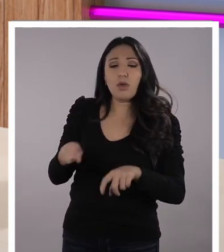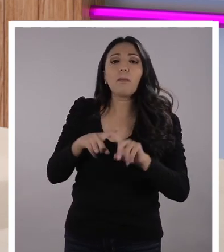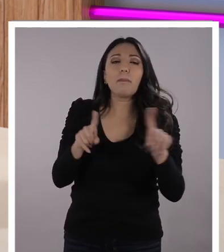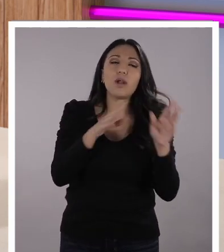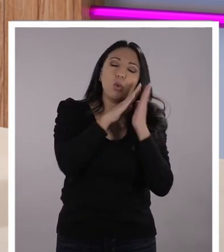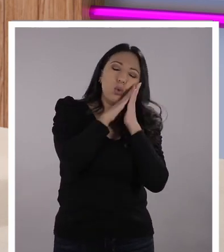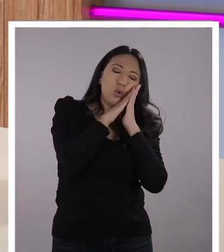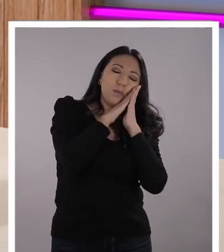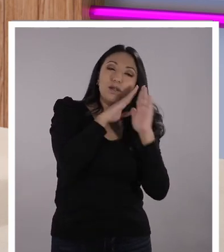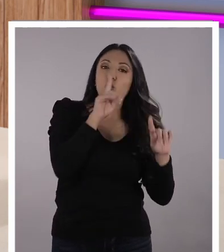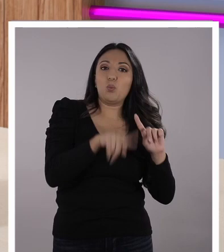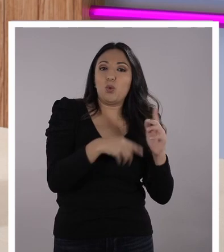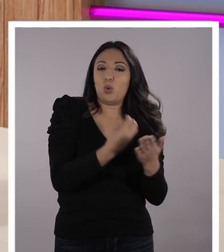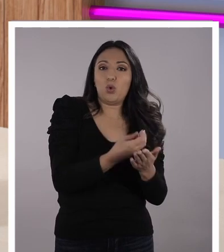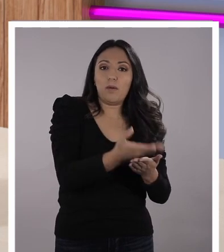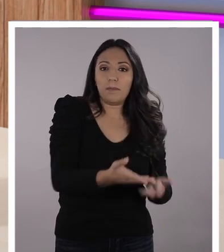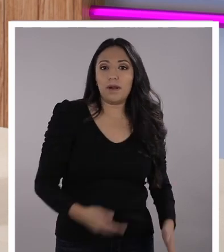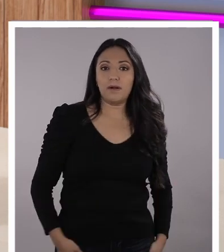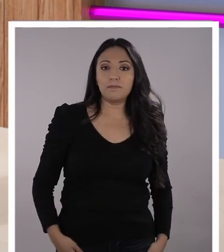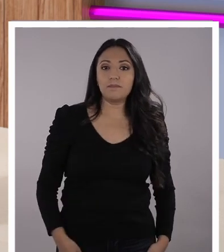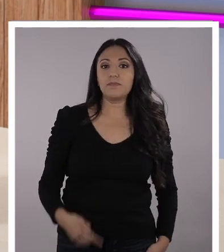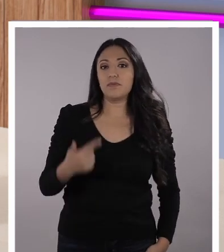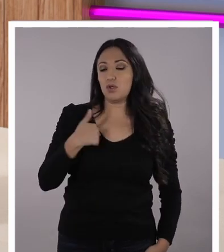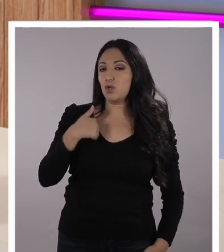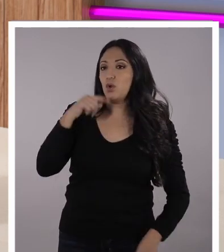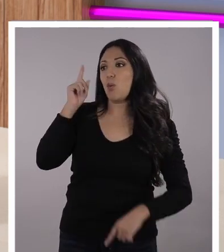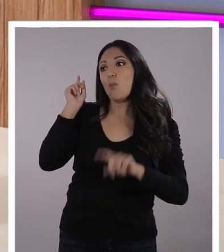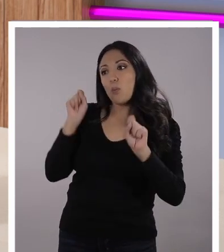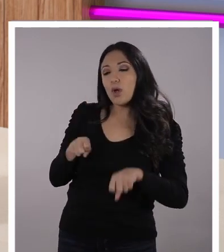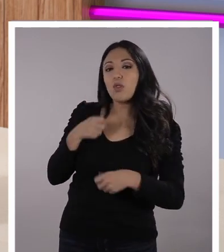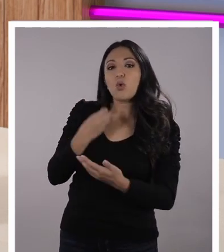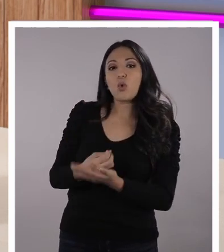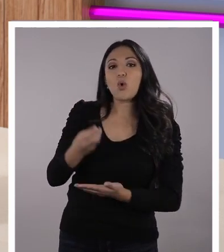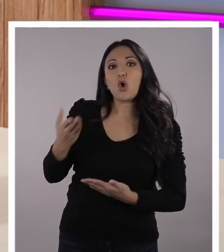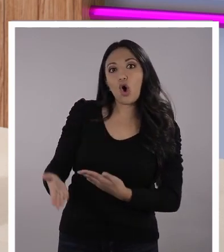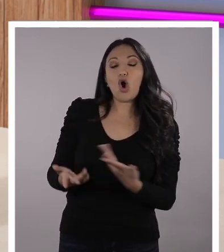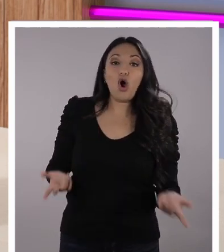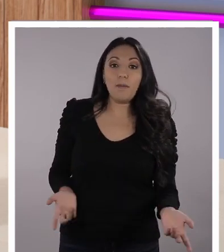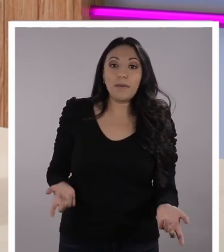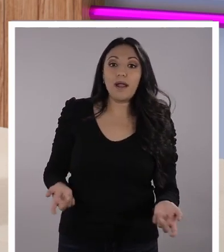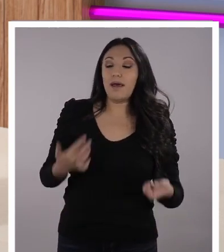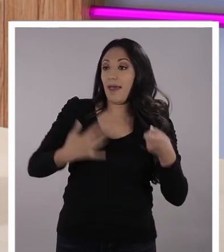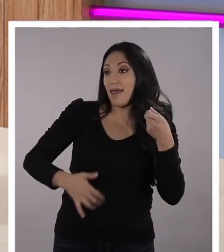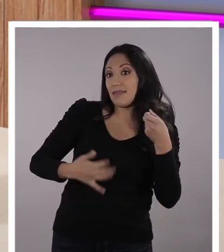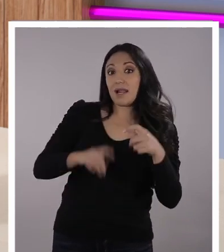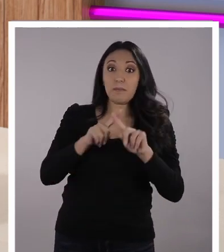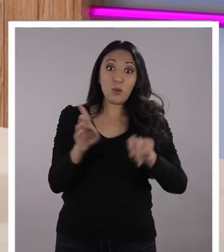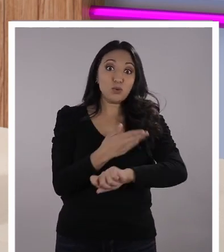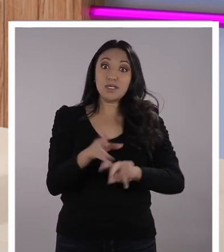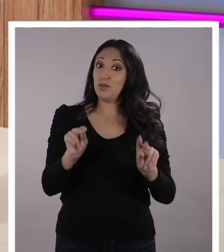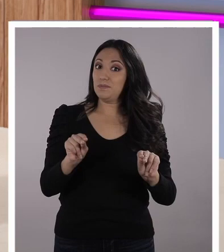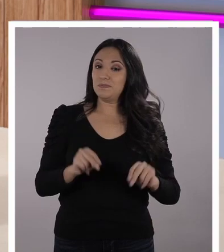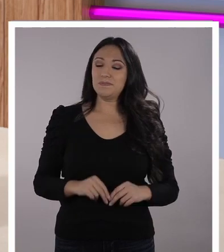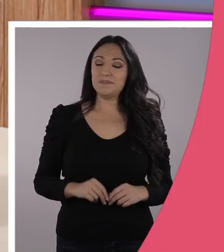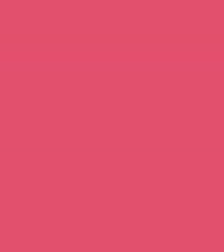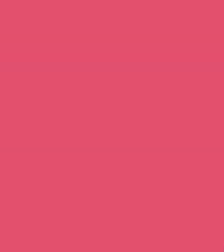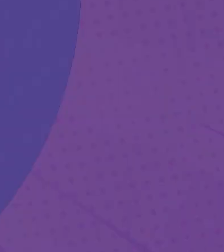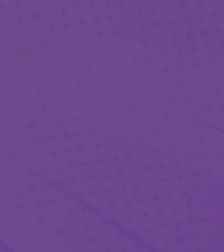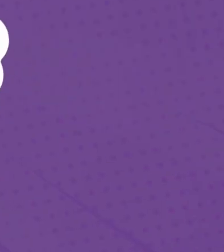medicina, pero no la salud. Y puedo comprar una guitarra y no van a comprar mis habilidades musicales. Perfecto,